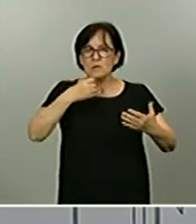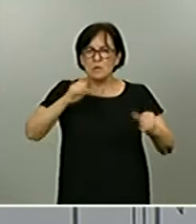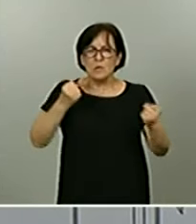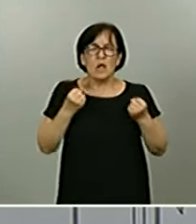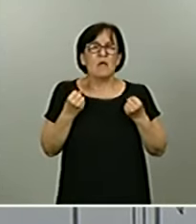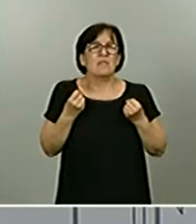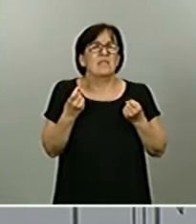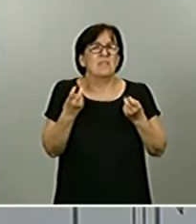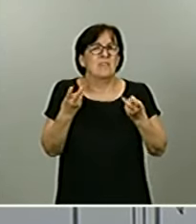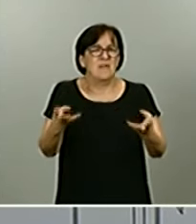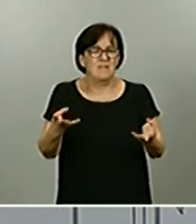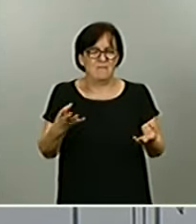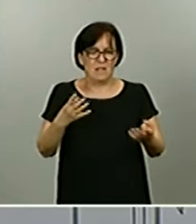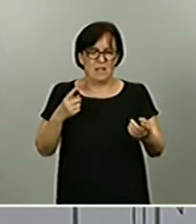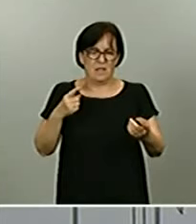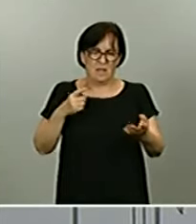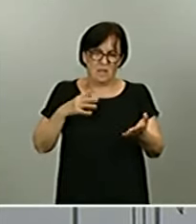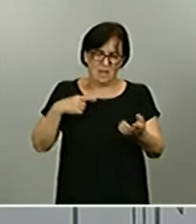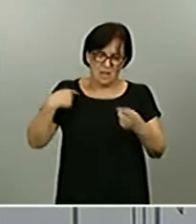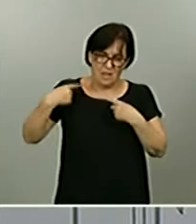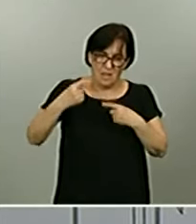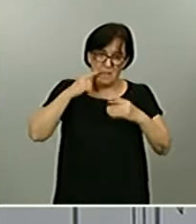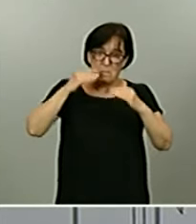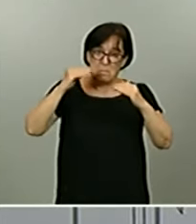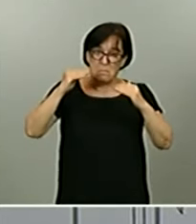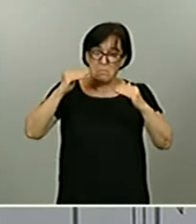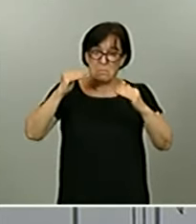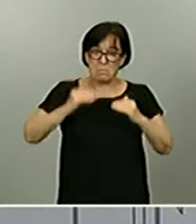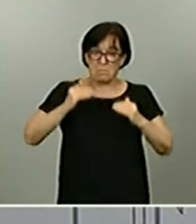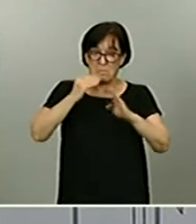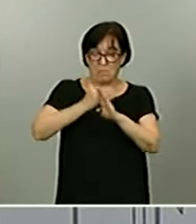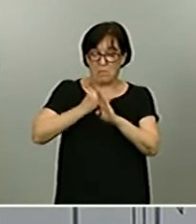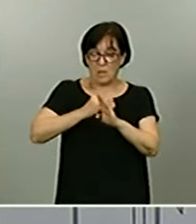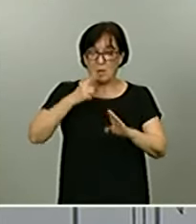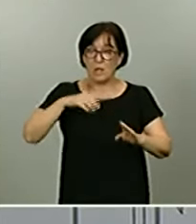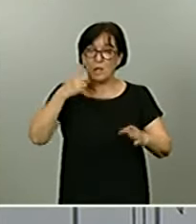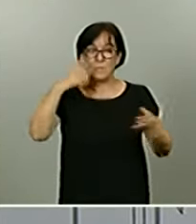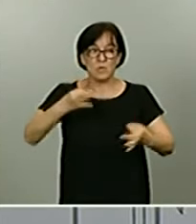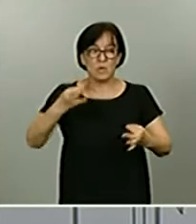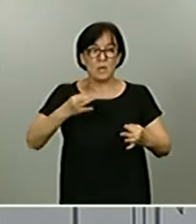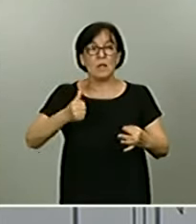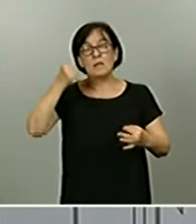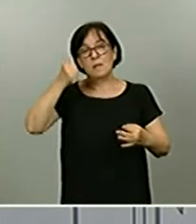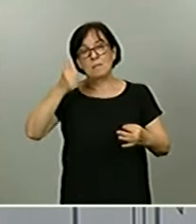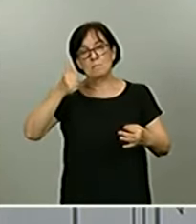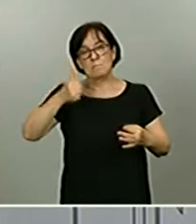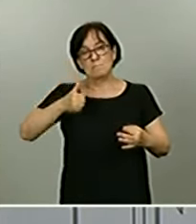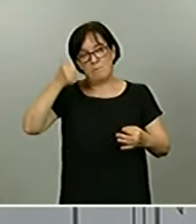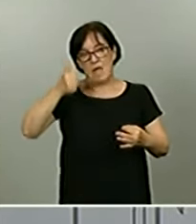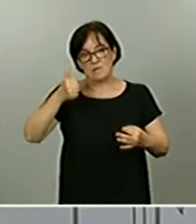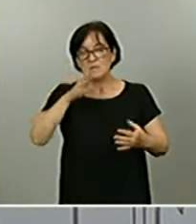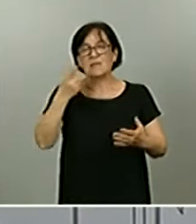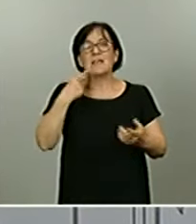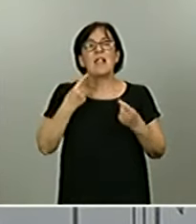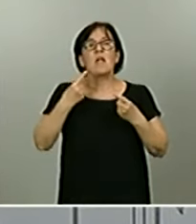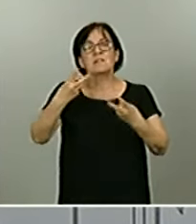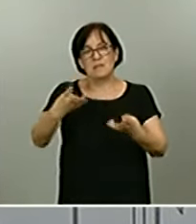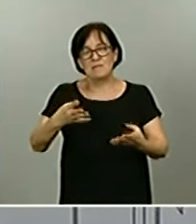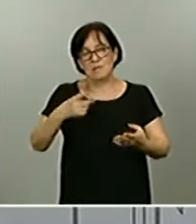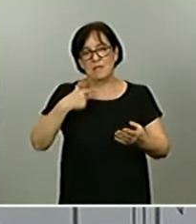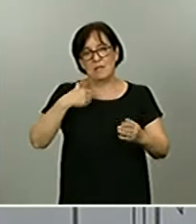incidencia relativamente bajas, implicará que el riesgo es mucho mayor de lo que las cifras bajas de incidencia